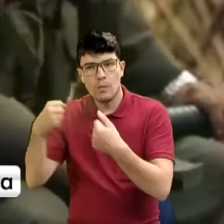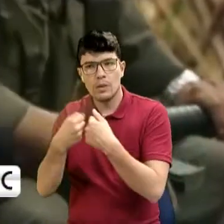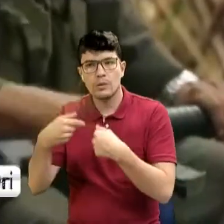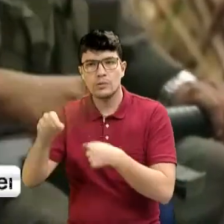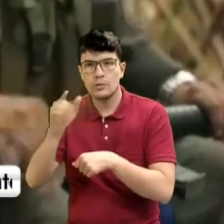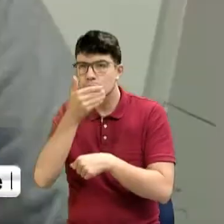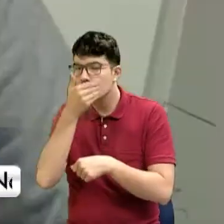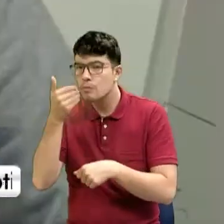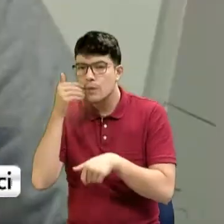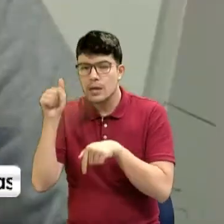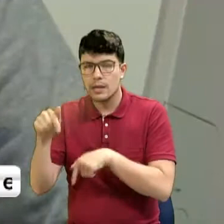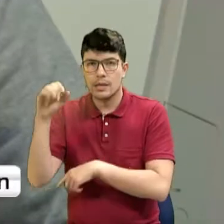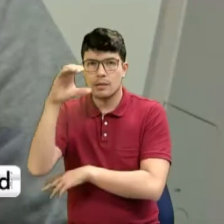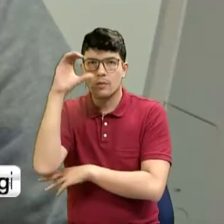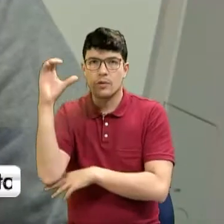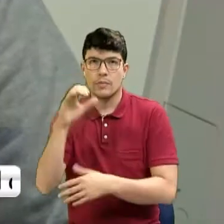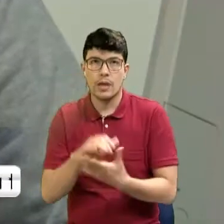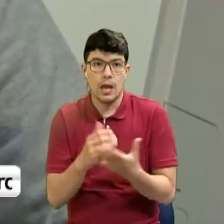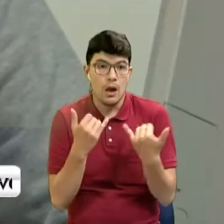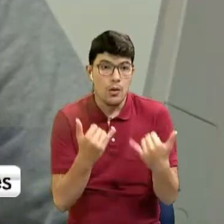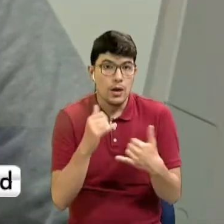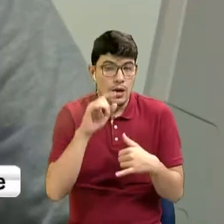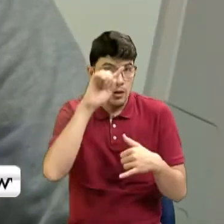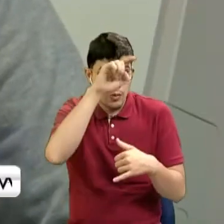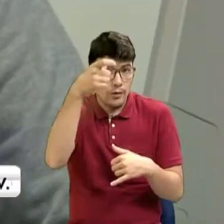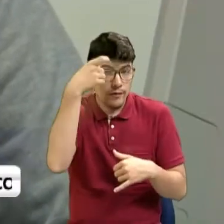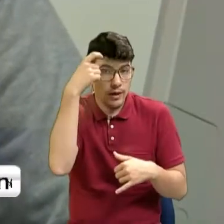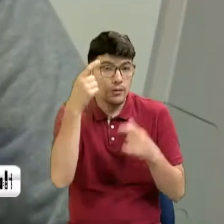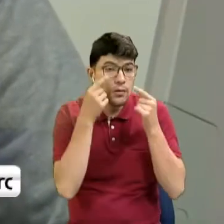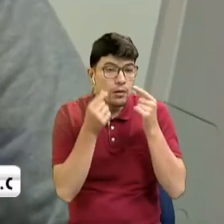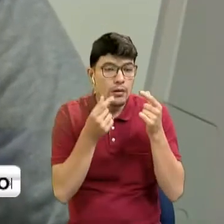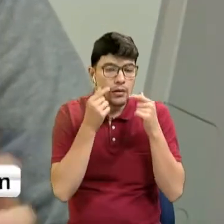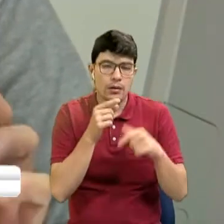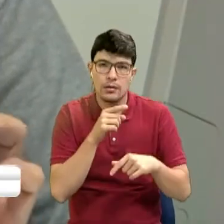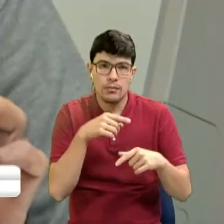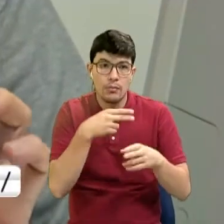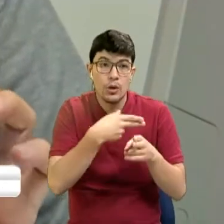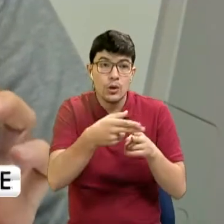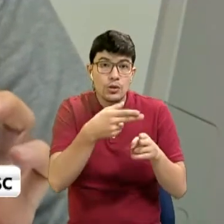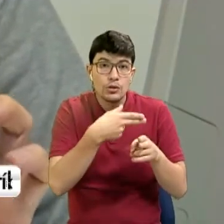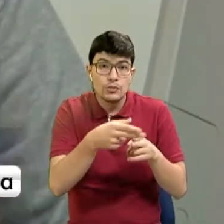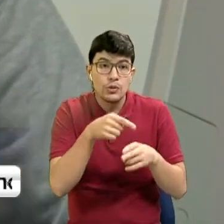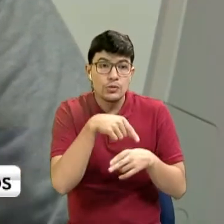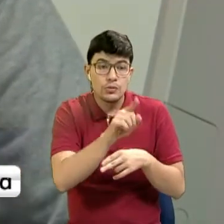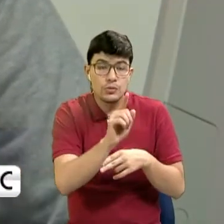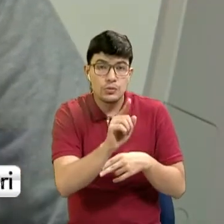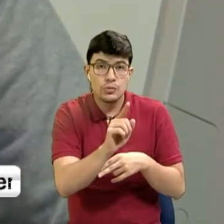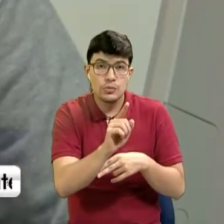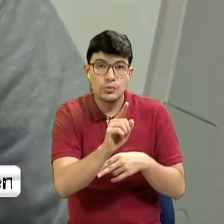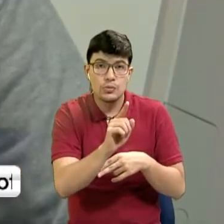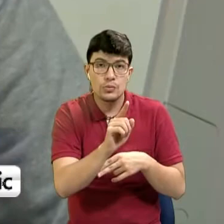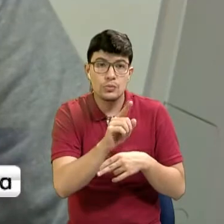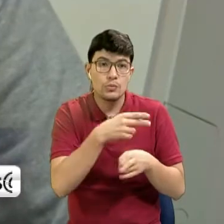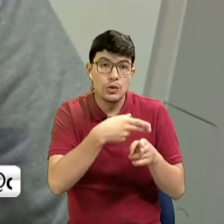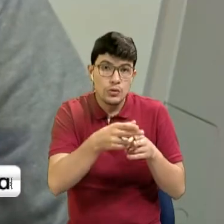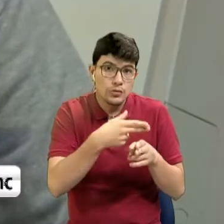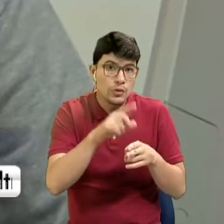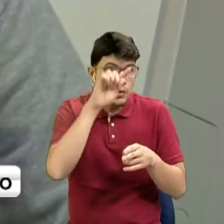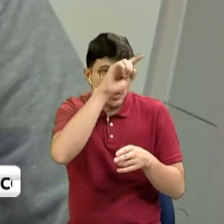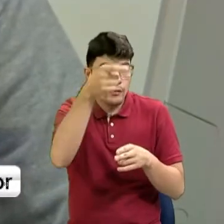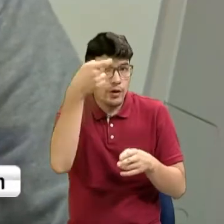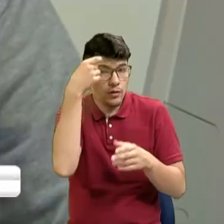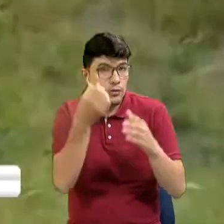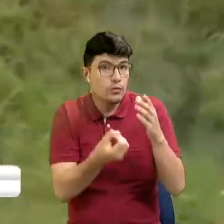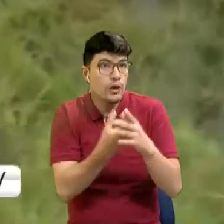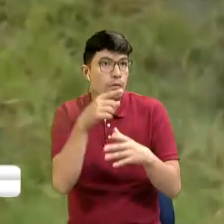guerrilla colombiana con este gobierno ya no sea falta ver con el próximo gobierno que llegue que posible aire continuar